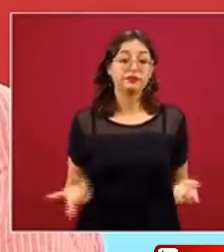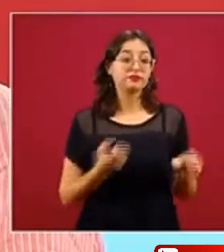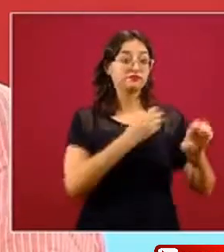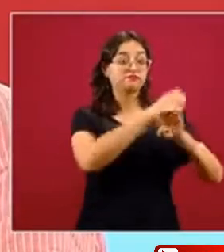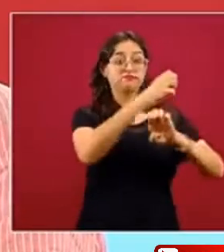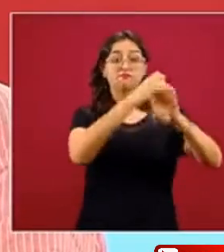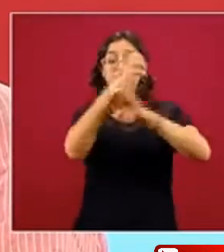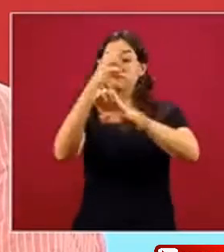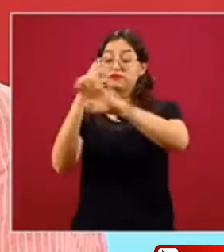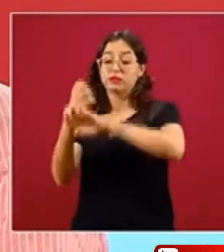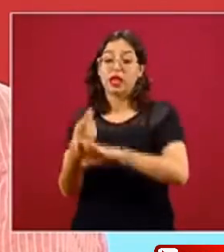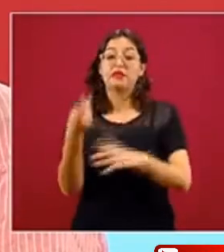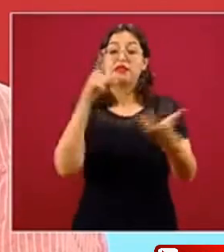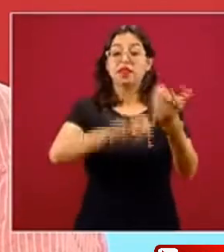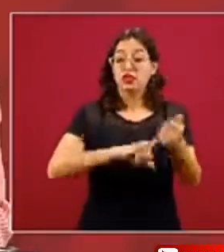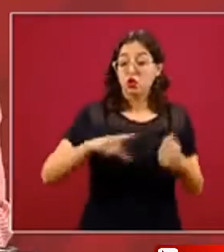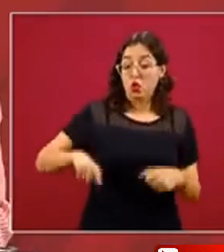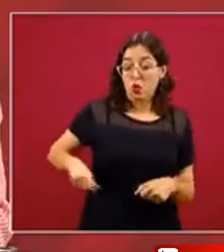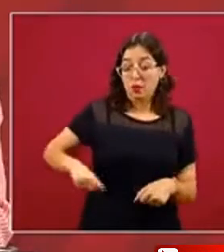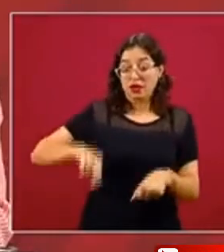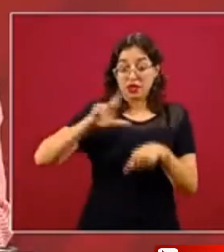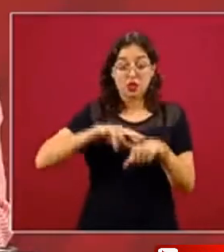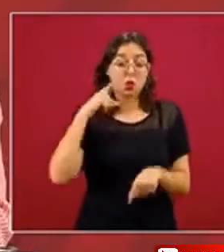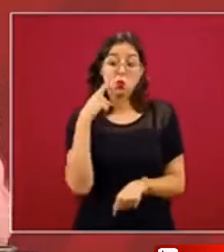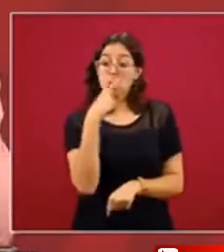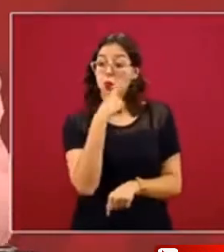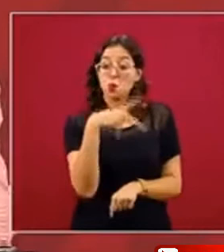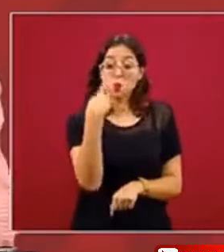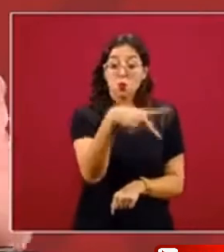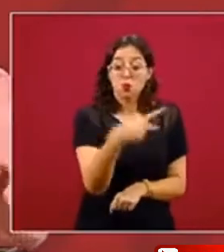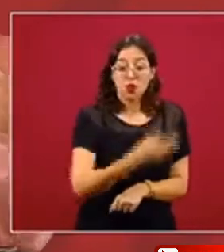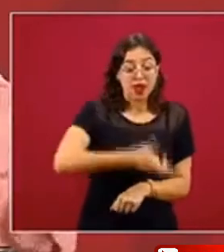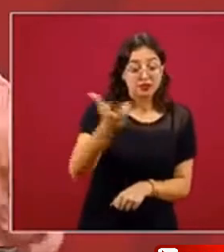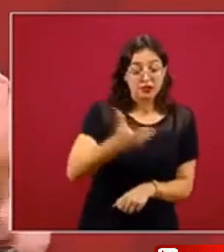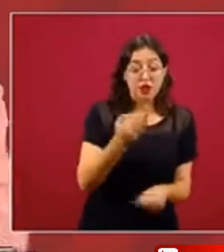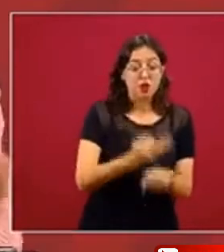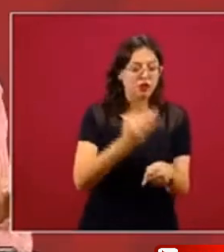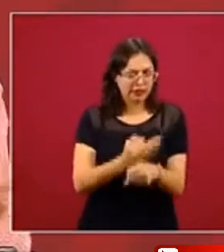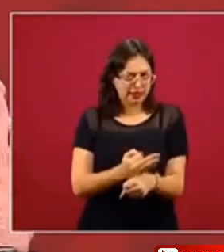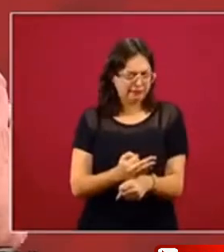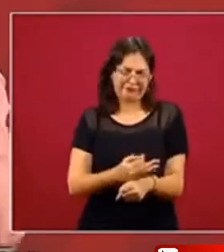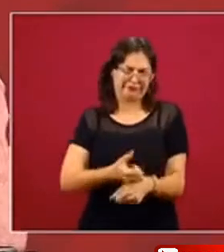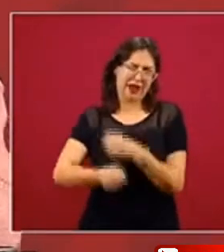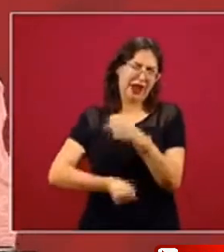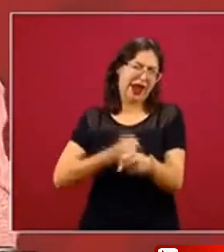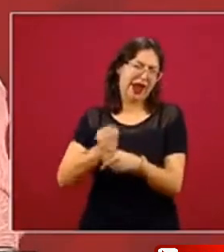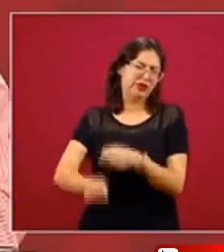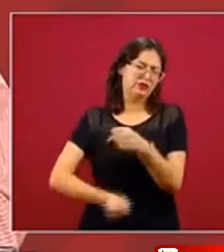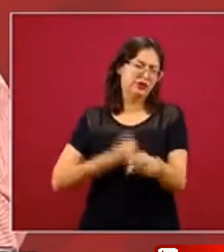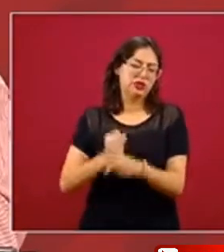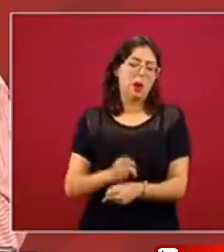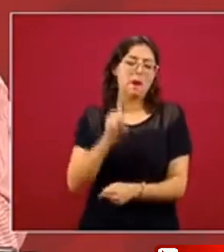las prácticas que en los estados se han desarrollado, no de ahorita, sino de varios años, desde